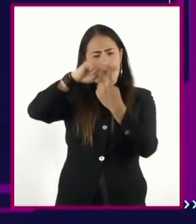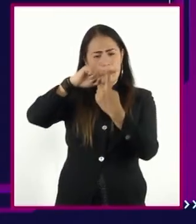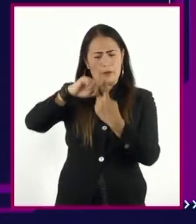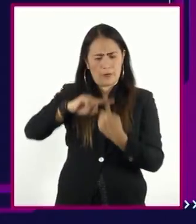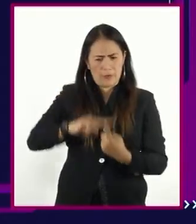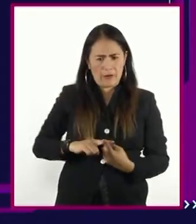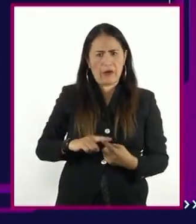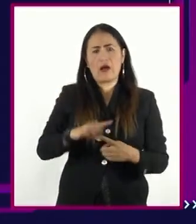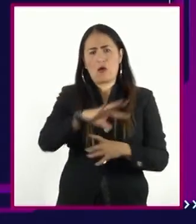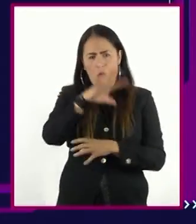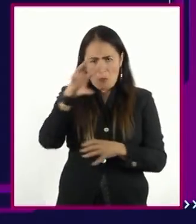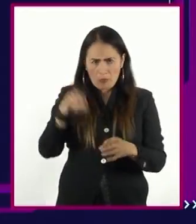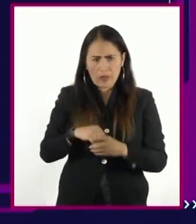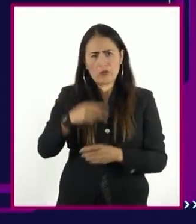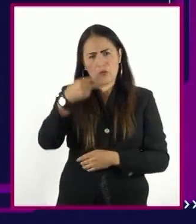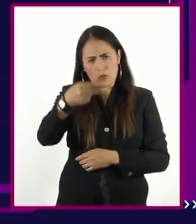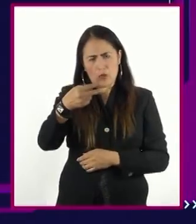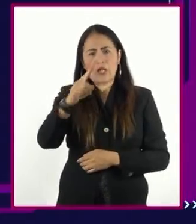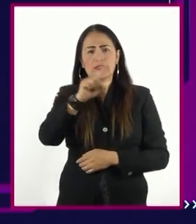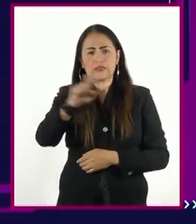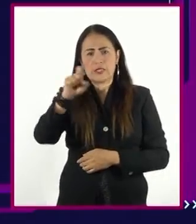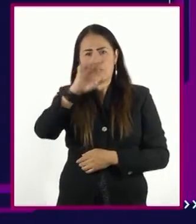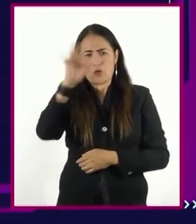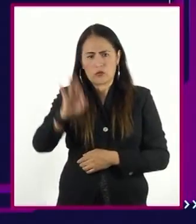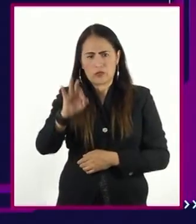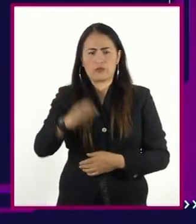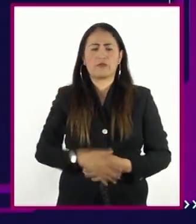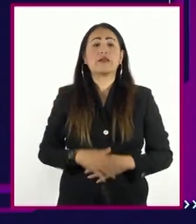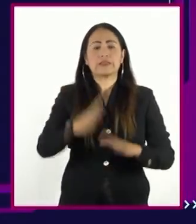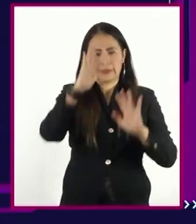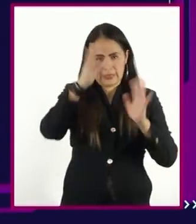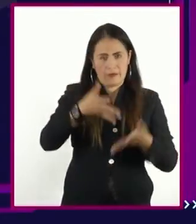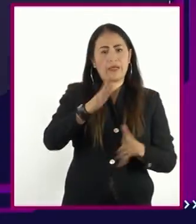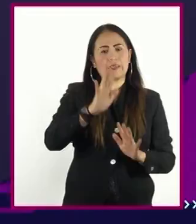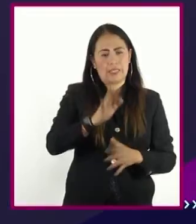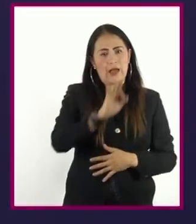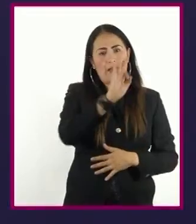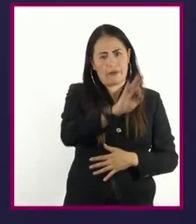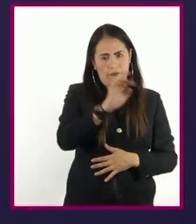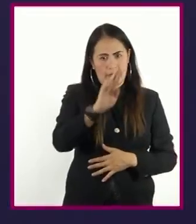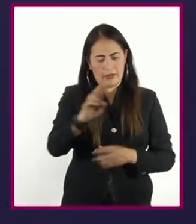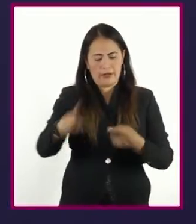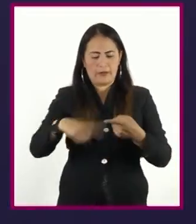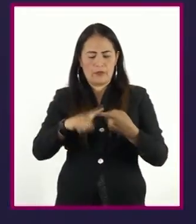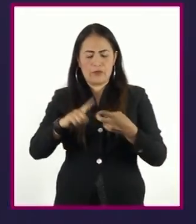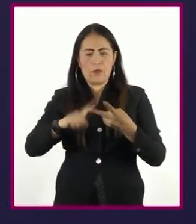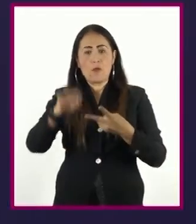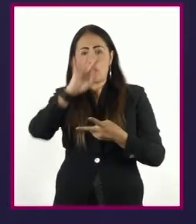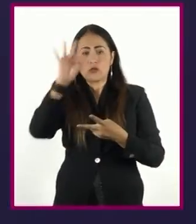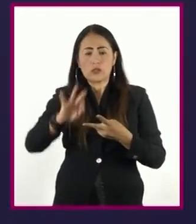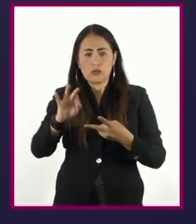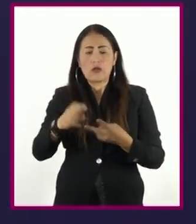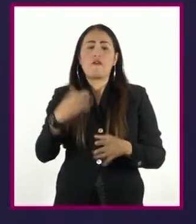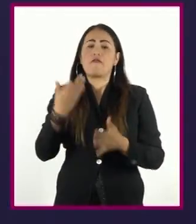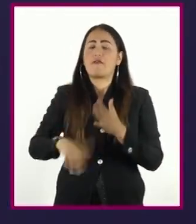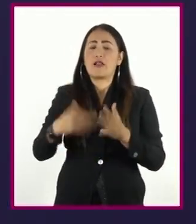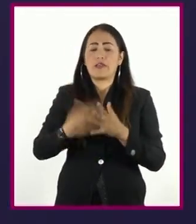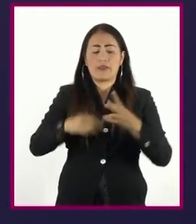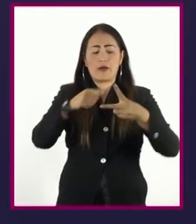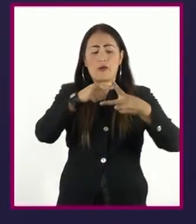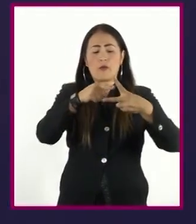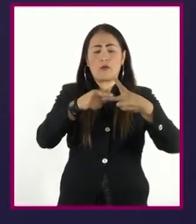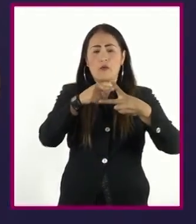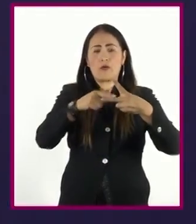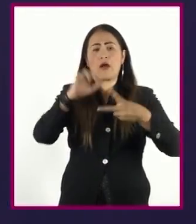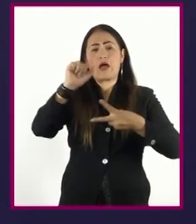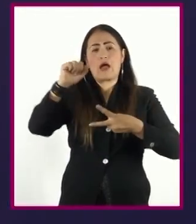100%. Ya que conocemos la frecuencia relativa y el porcentaje, solo nos falta calcular el ángulo del sector circular. Y según